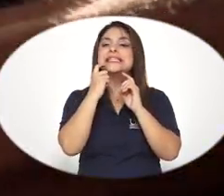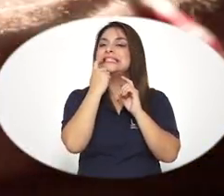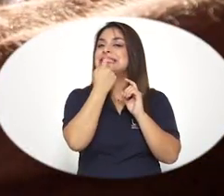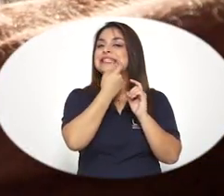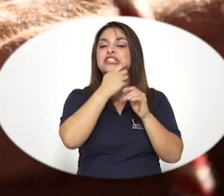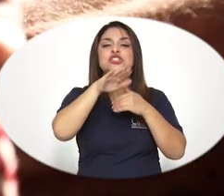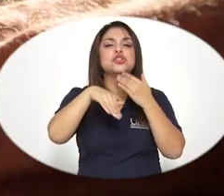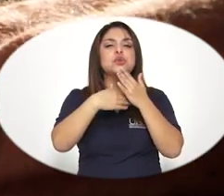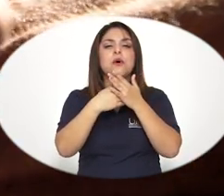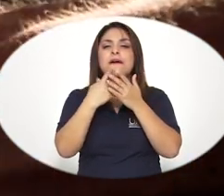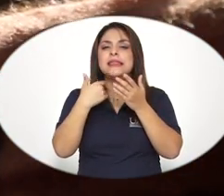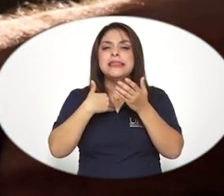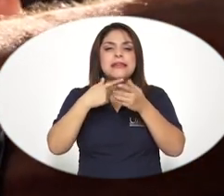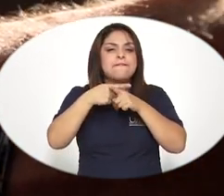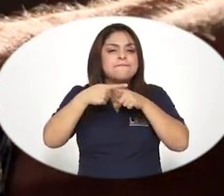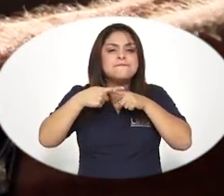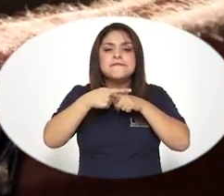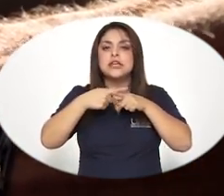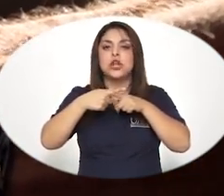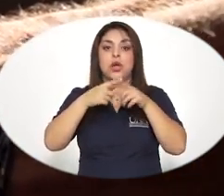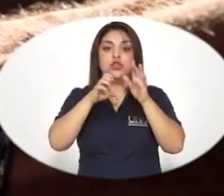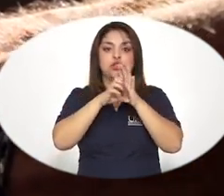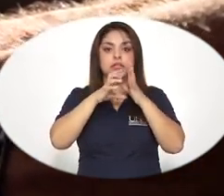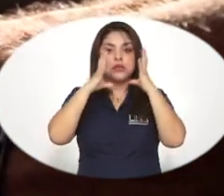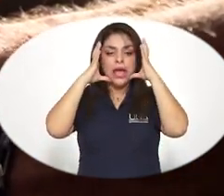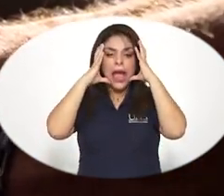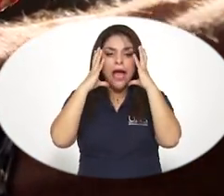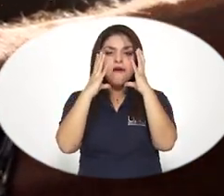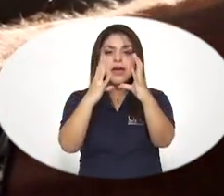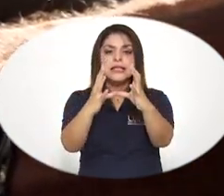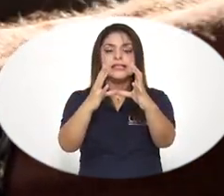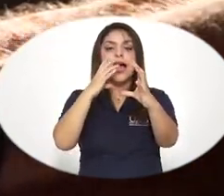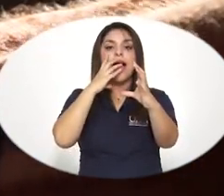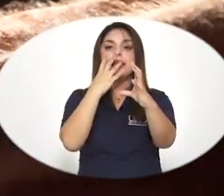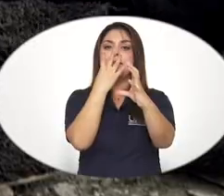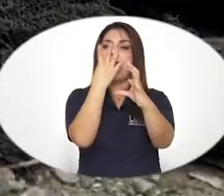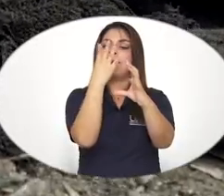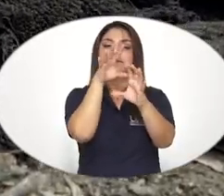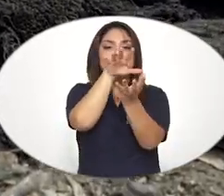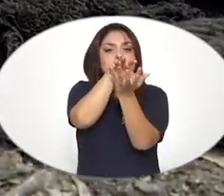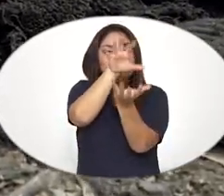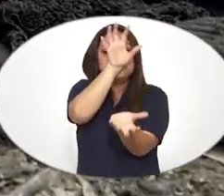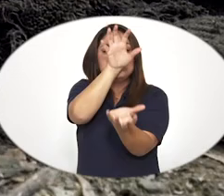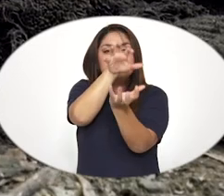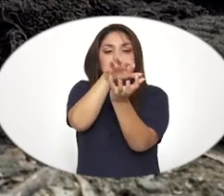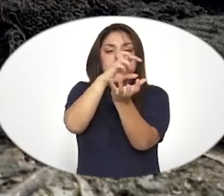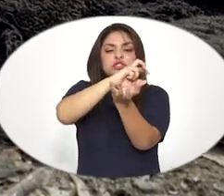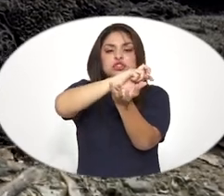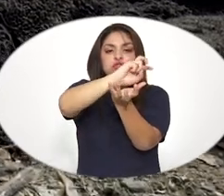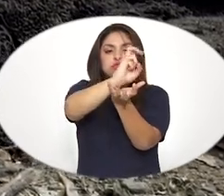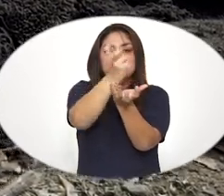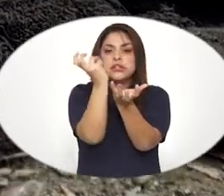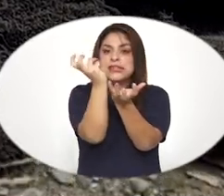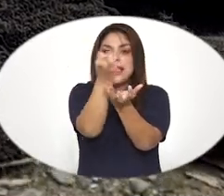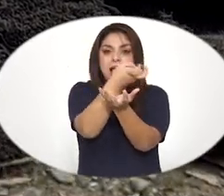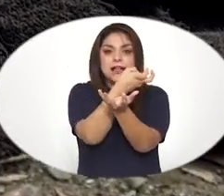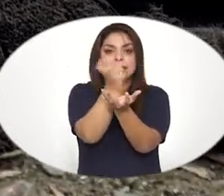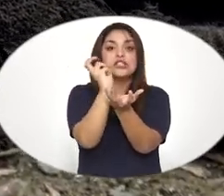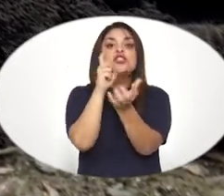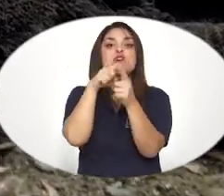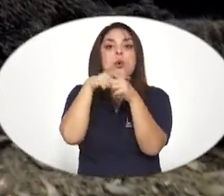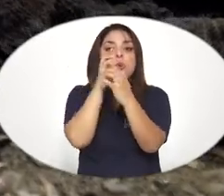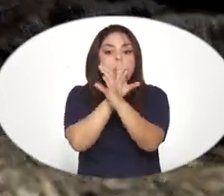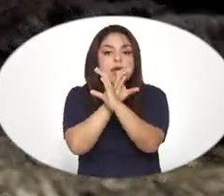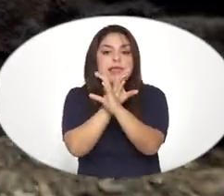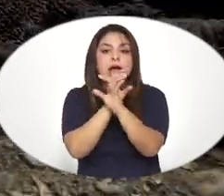dientes son muy filosos, entonces que a la hora de nosotros manipular lo que es la cabeza del animal para capturarlo, al momento de ya tenerlo capturado, a la hora de manipular